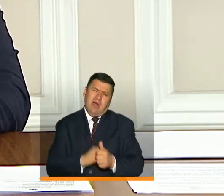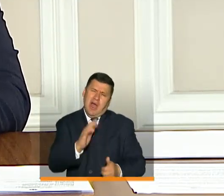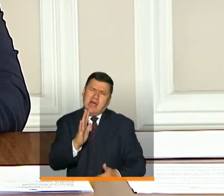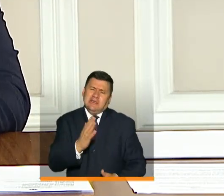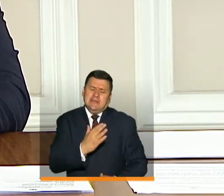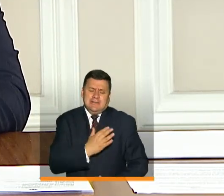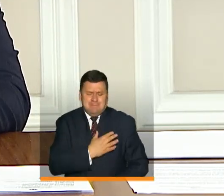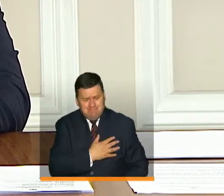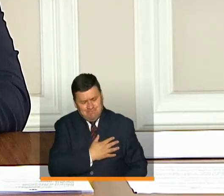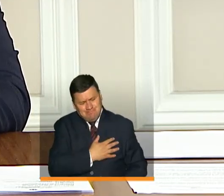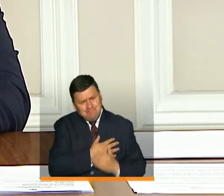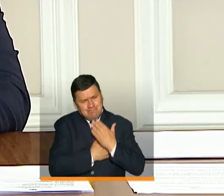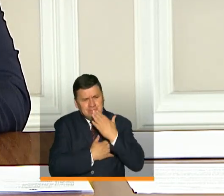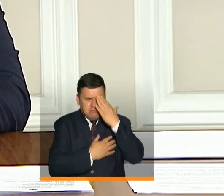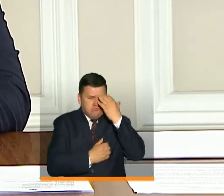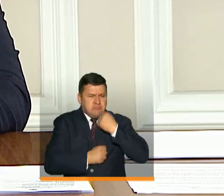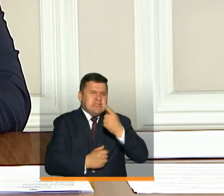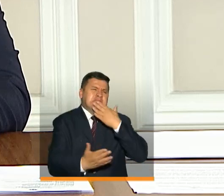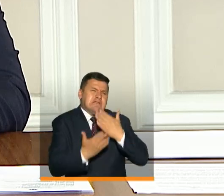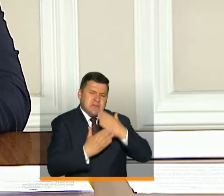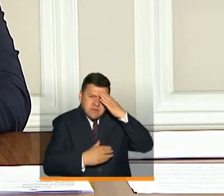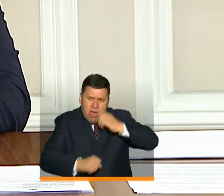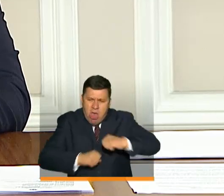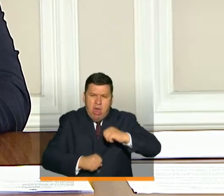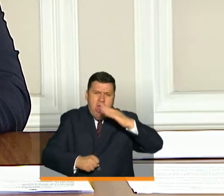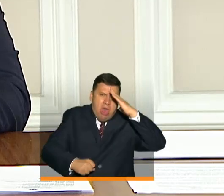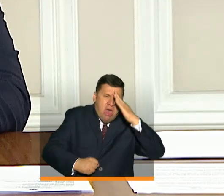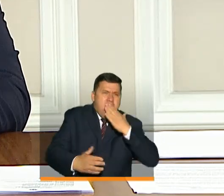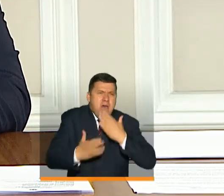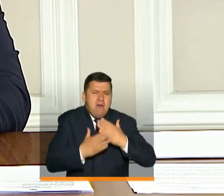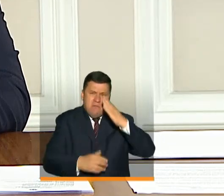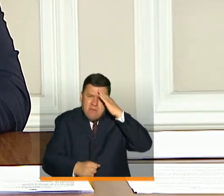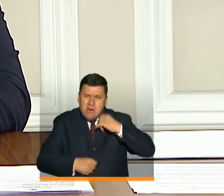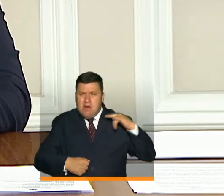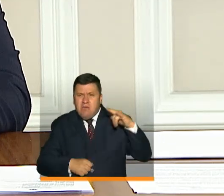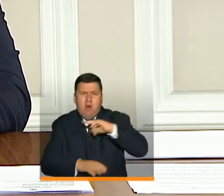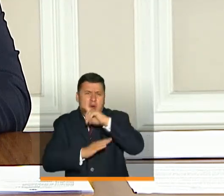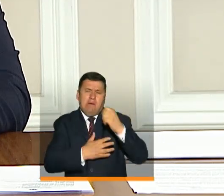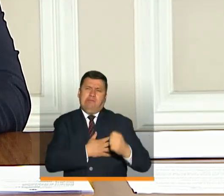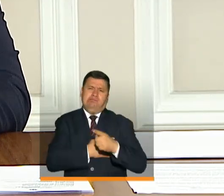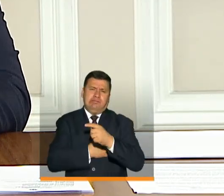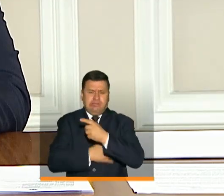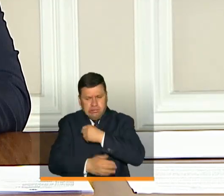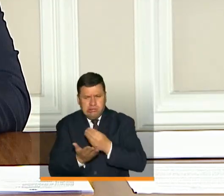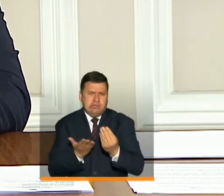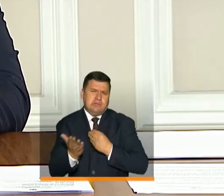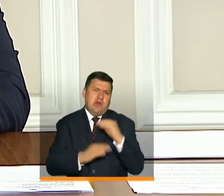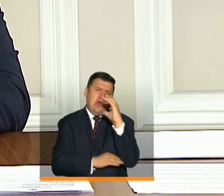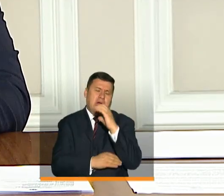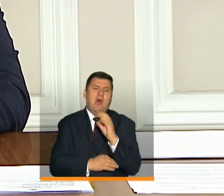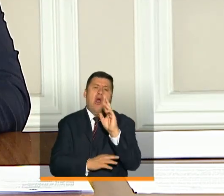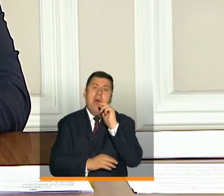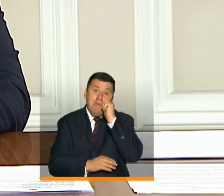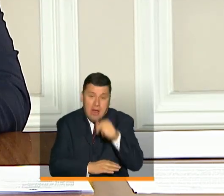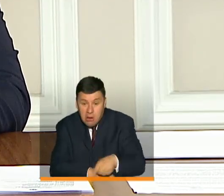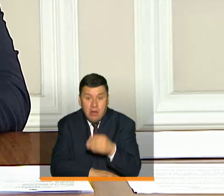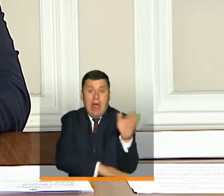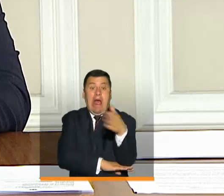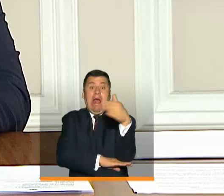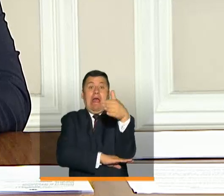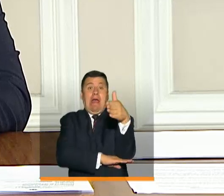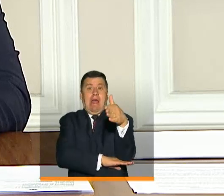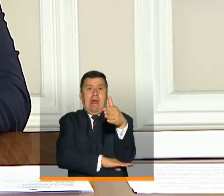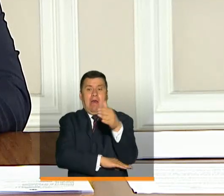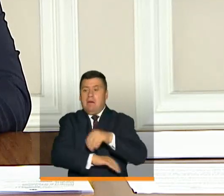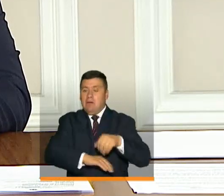en el corazón y le agradezcamos a los héroes que todos los días dan la vida por nuestro país. Ojalá podamos hacerlo con la bandera de nuestro país en